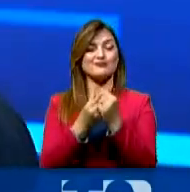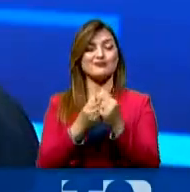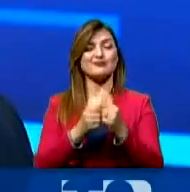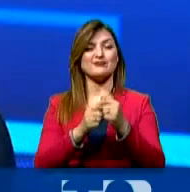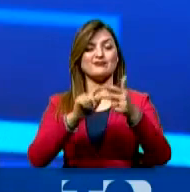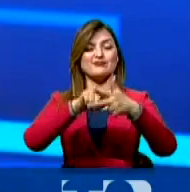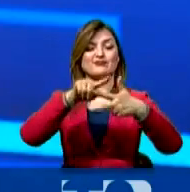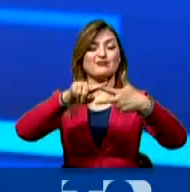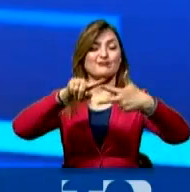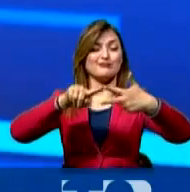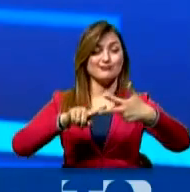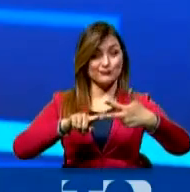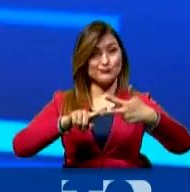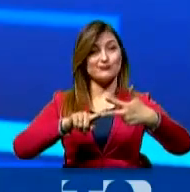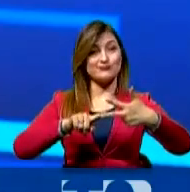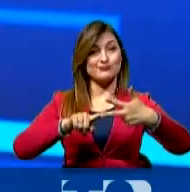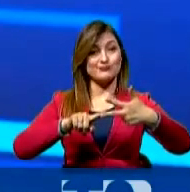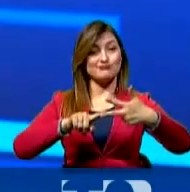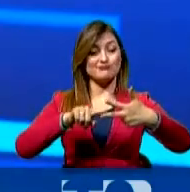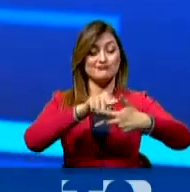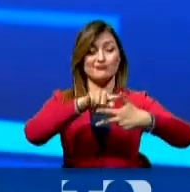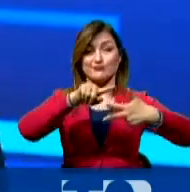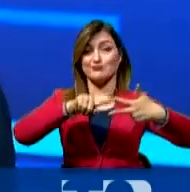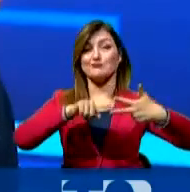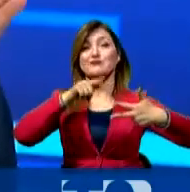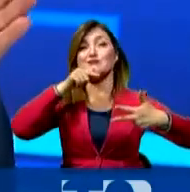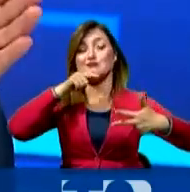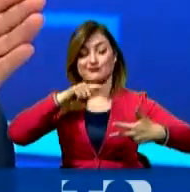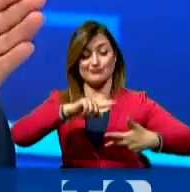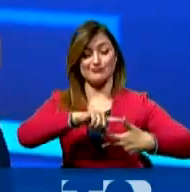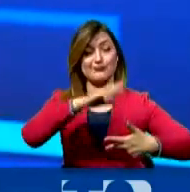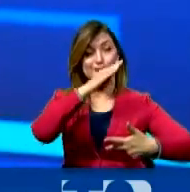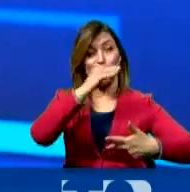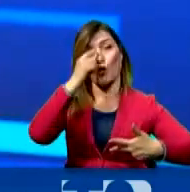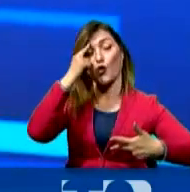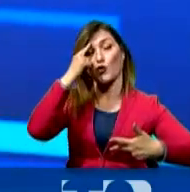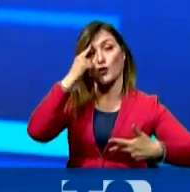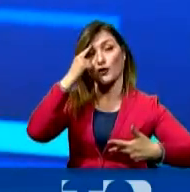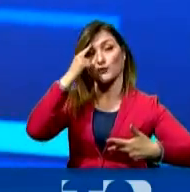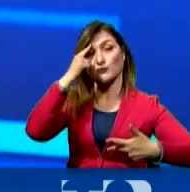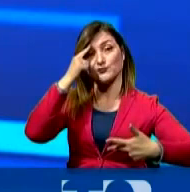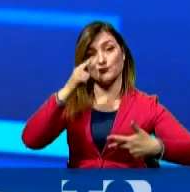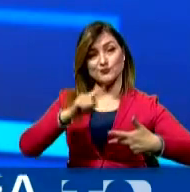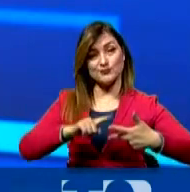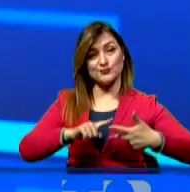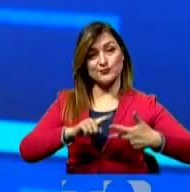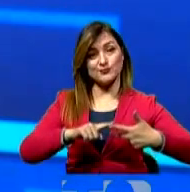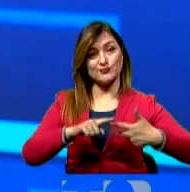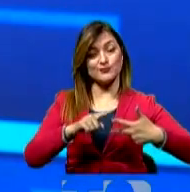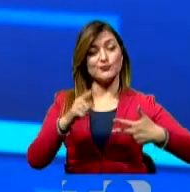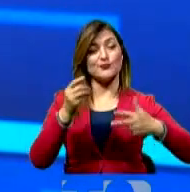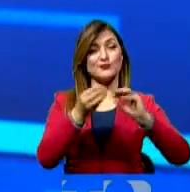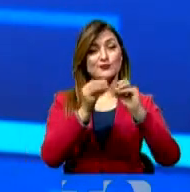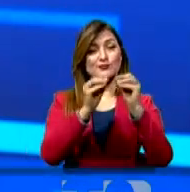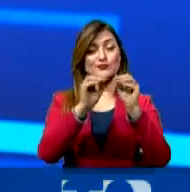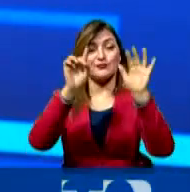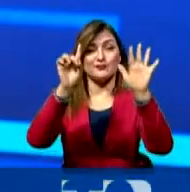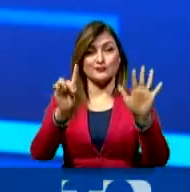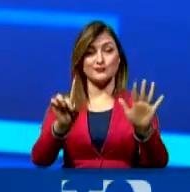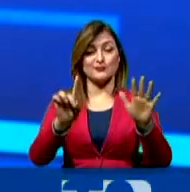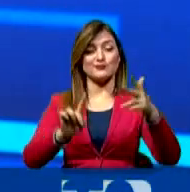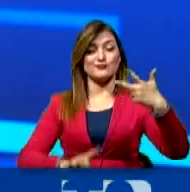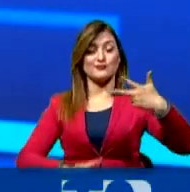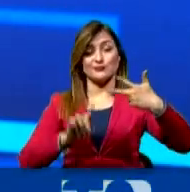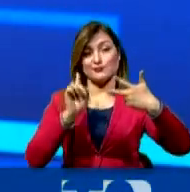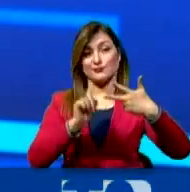actúa consensuadamente. Está por un lado el correísmo, por otro el Partido Social Cristiano y